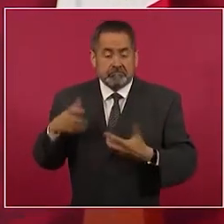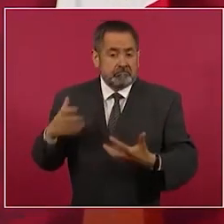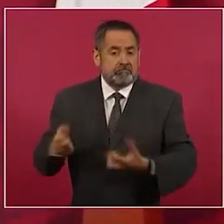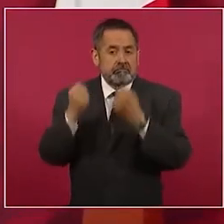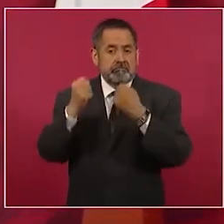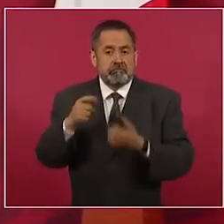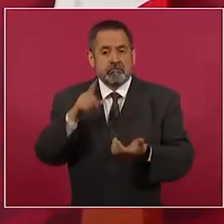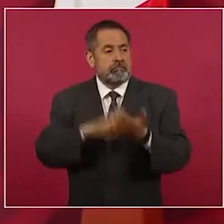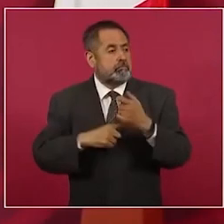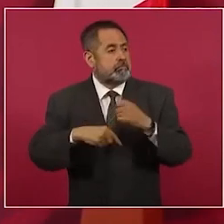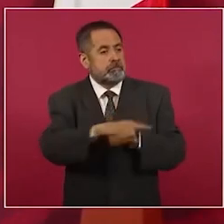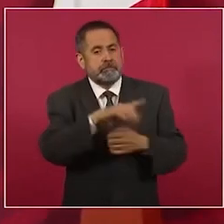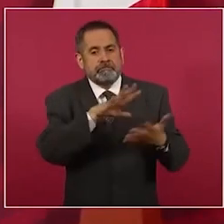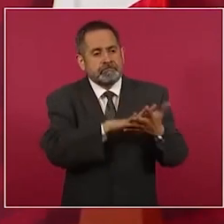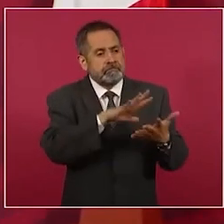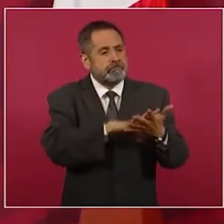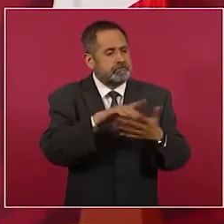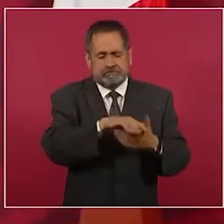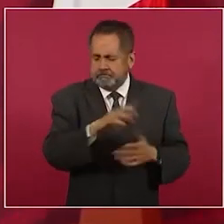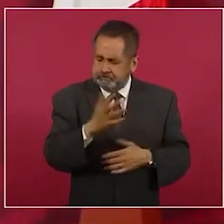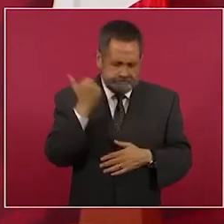que los tenían encarcelados,